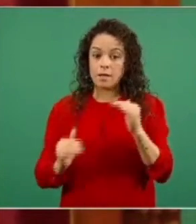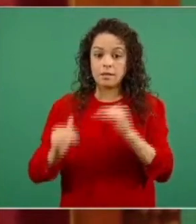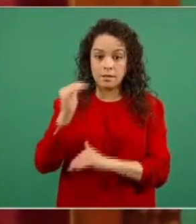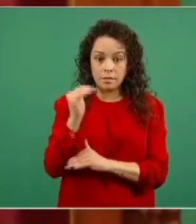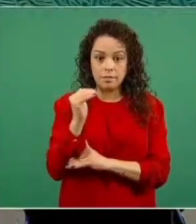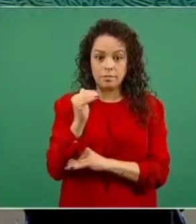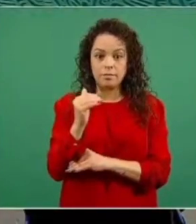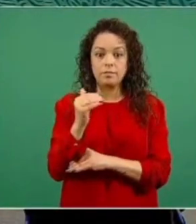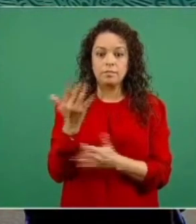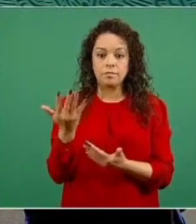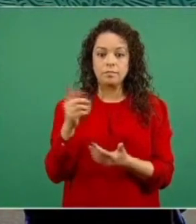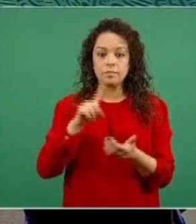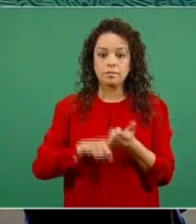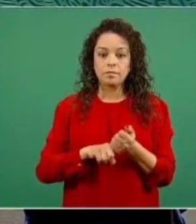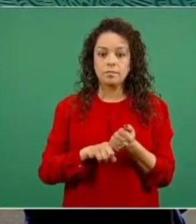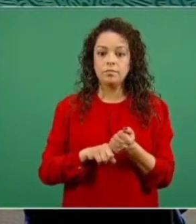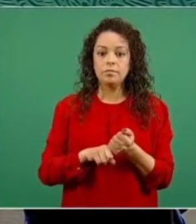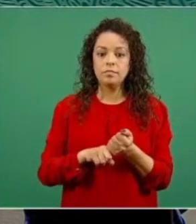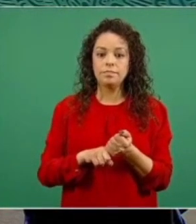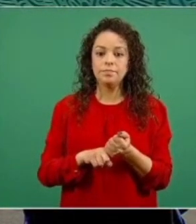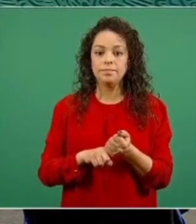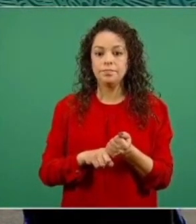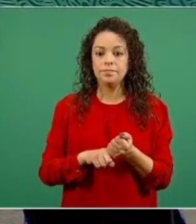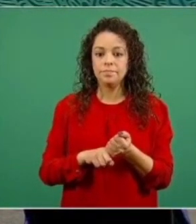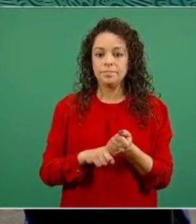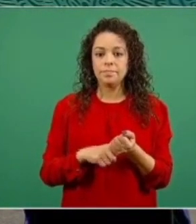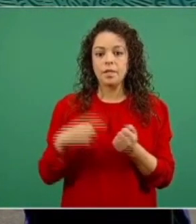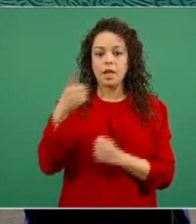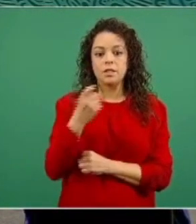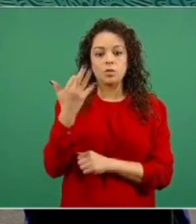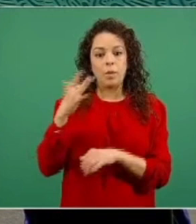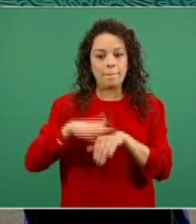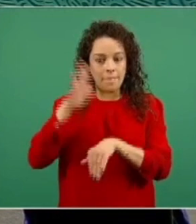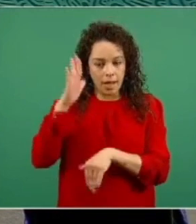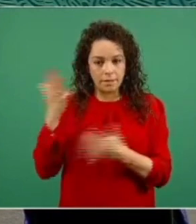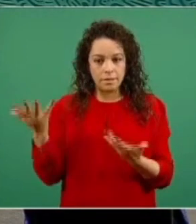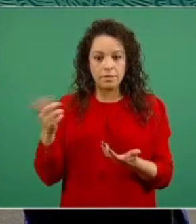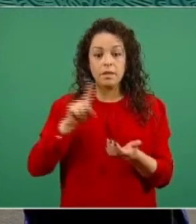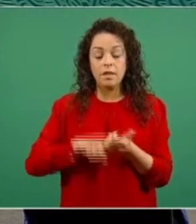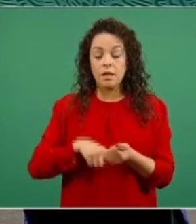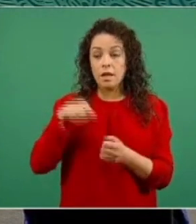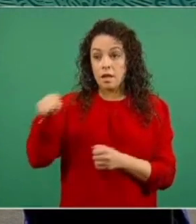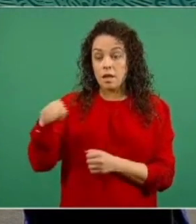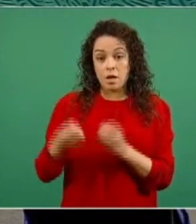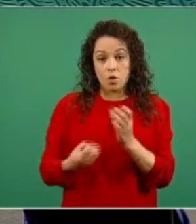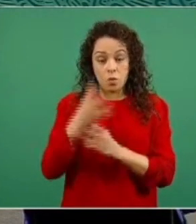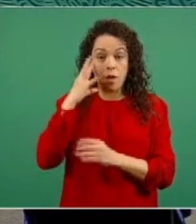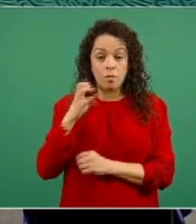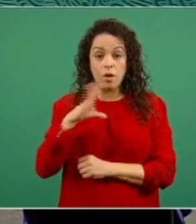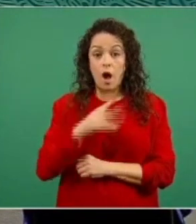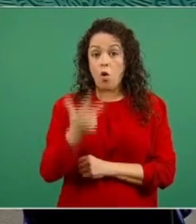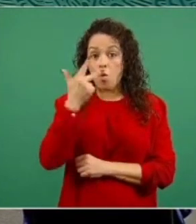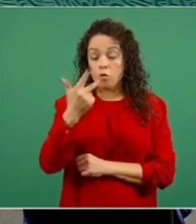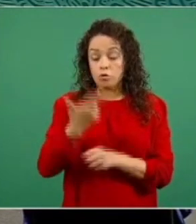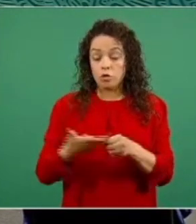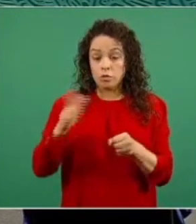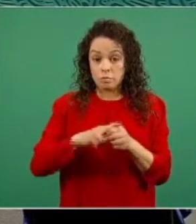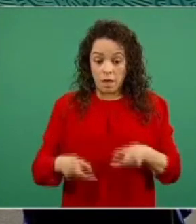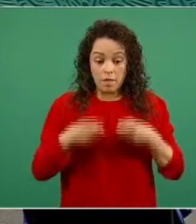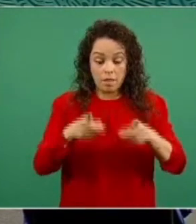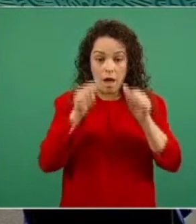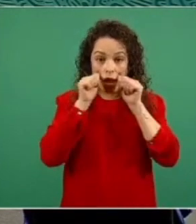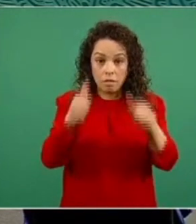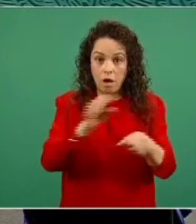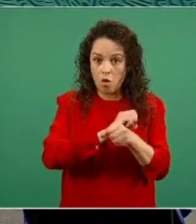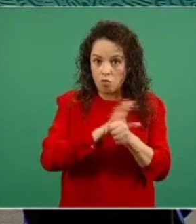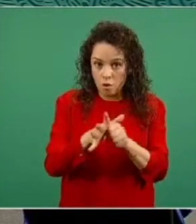camas. Y aquí algo importante que señalar, en Nuevo León tenemos 8 hospitales atendiendo COVID. Este crecimiento